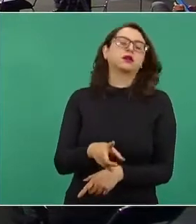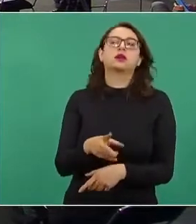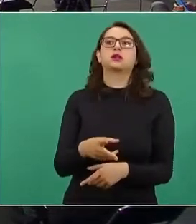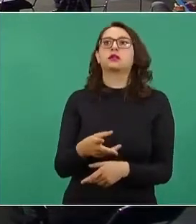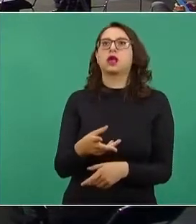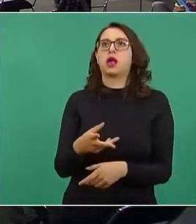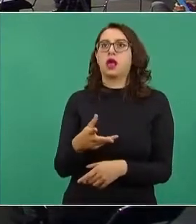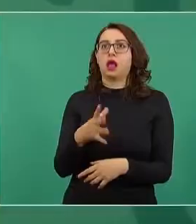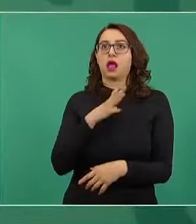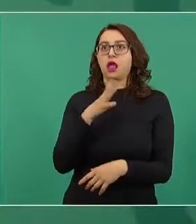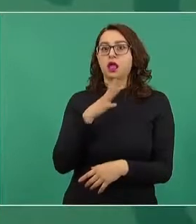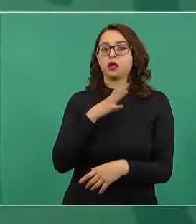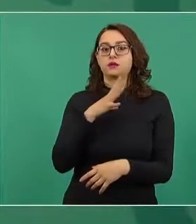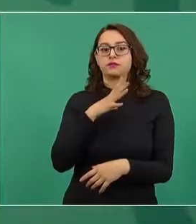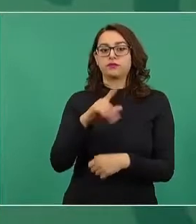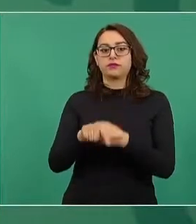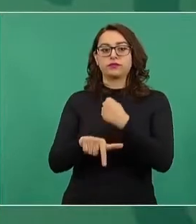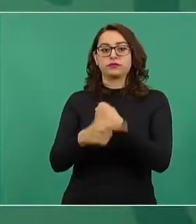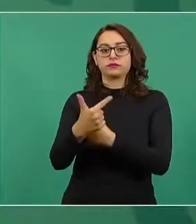12